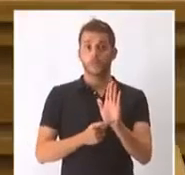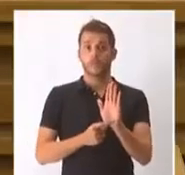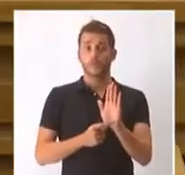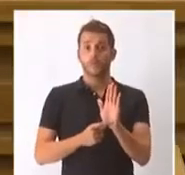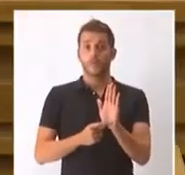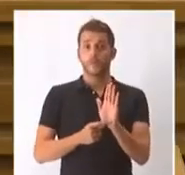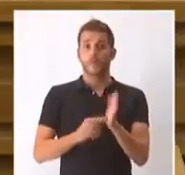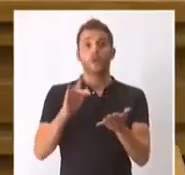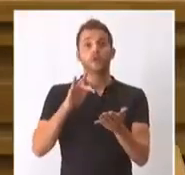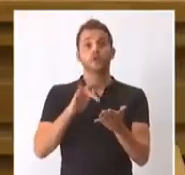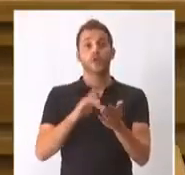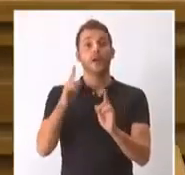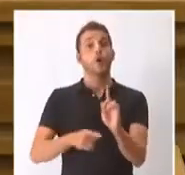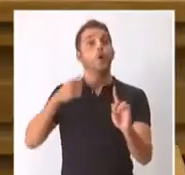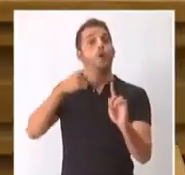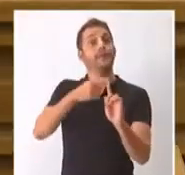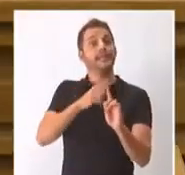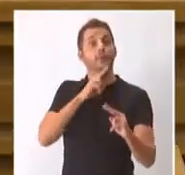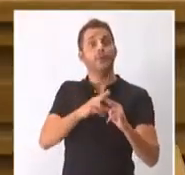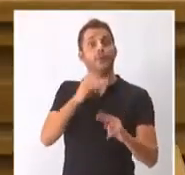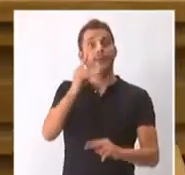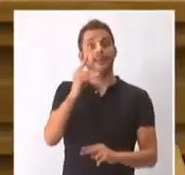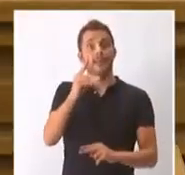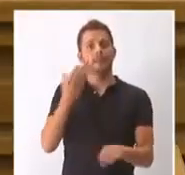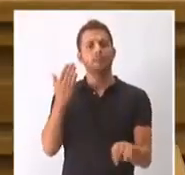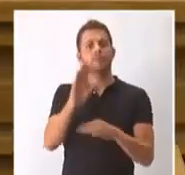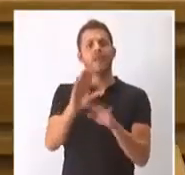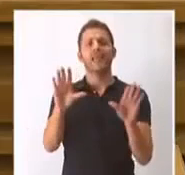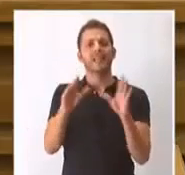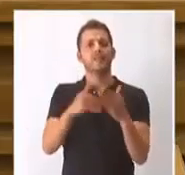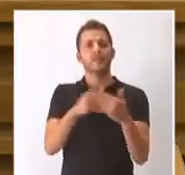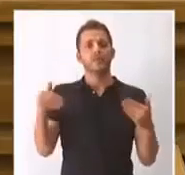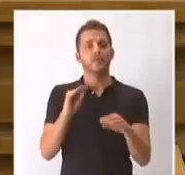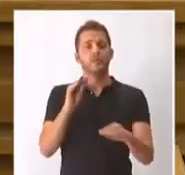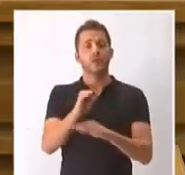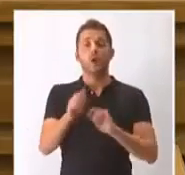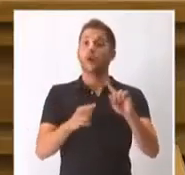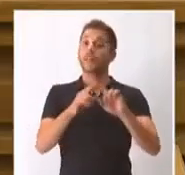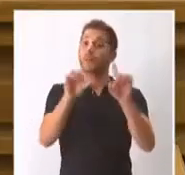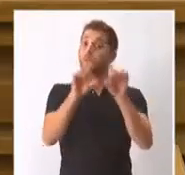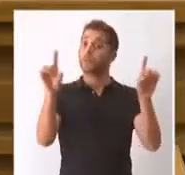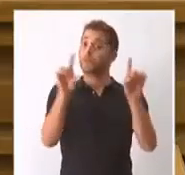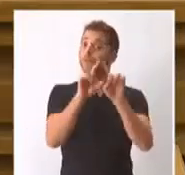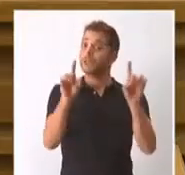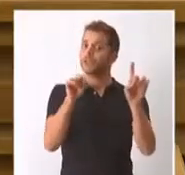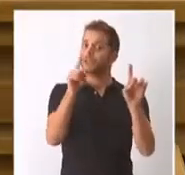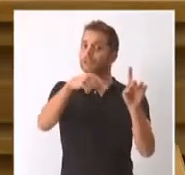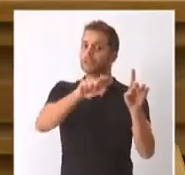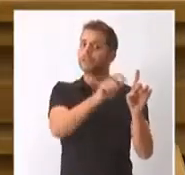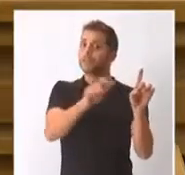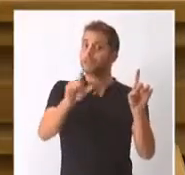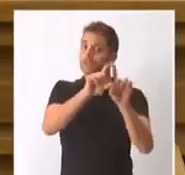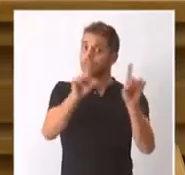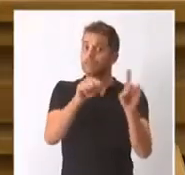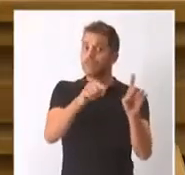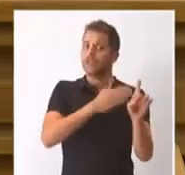reto de vamos a plantear 10 millones de financiación para los empresarios que quieran establecer un negocio